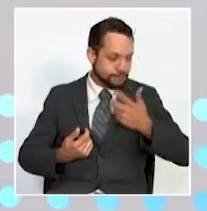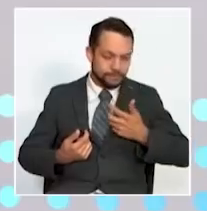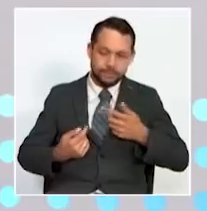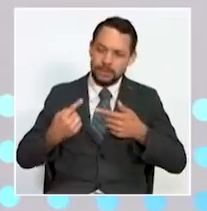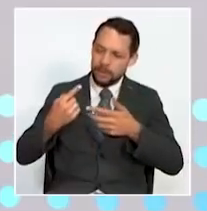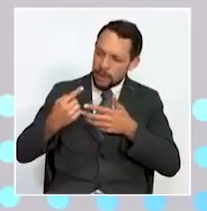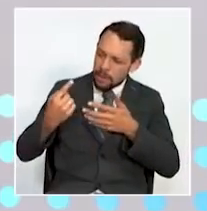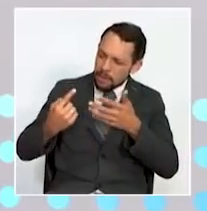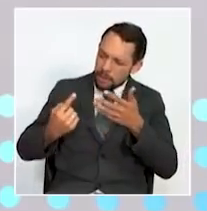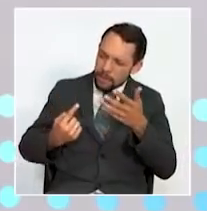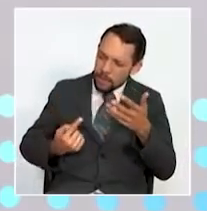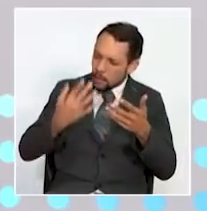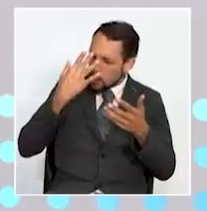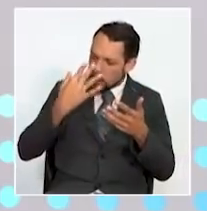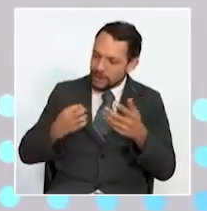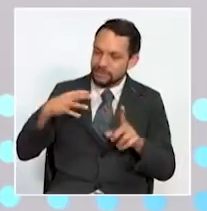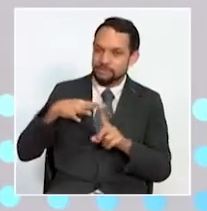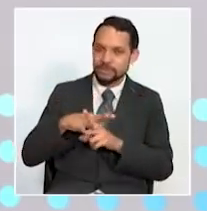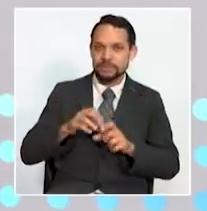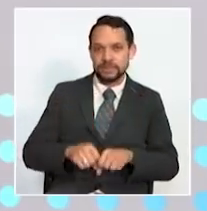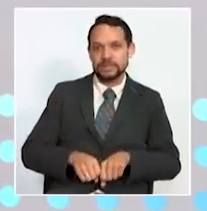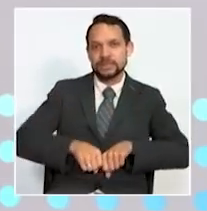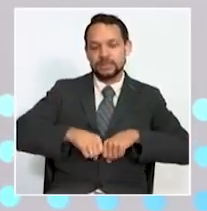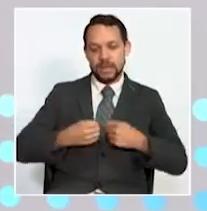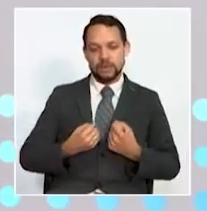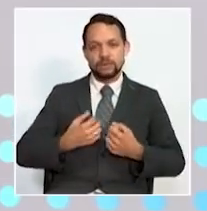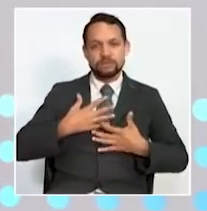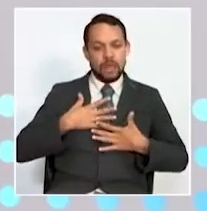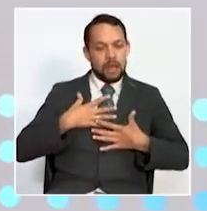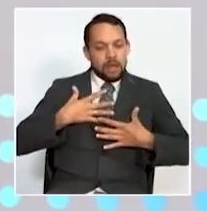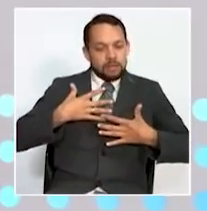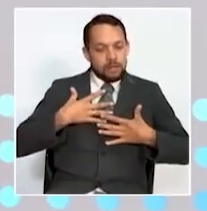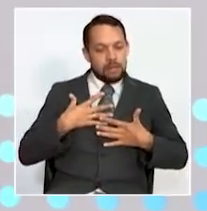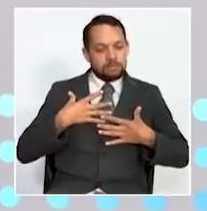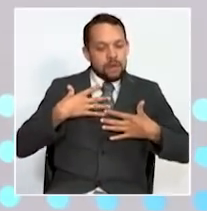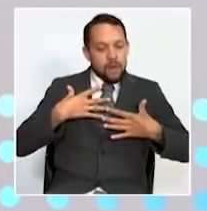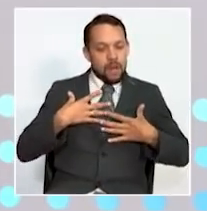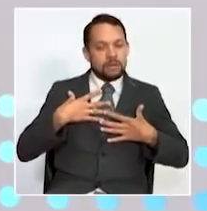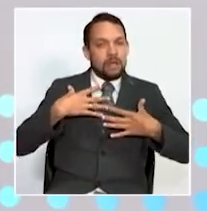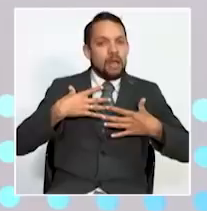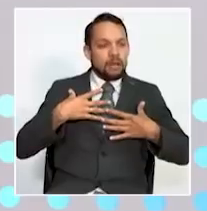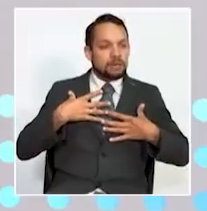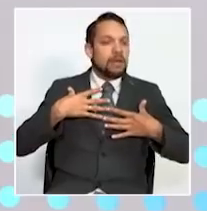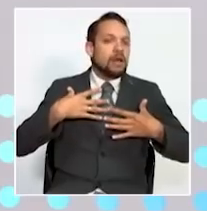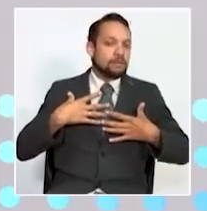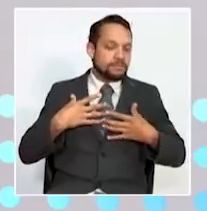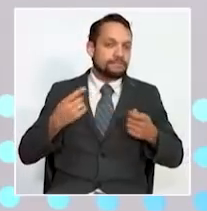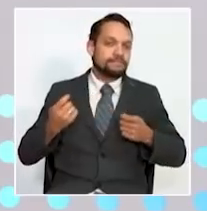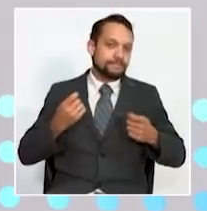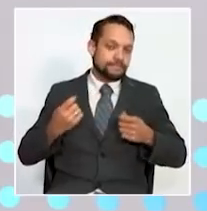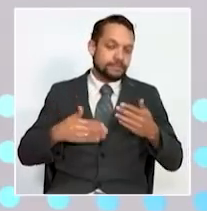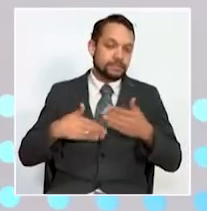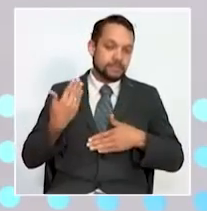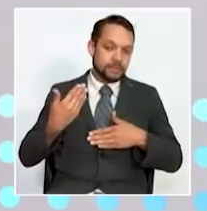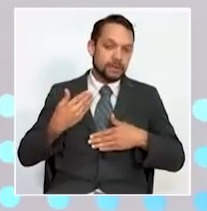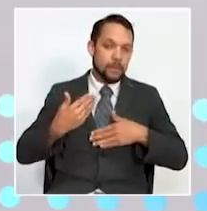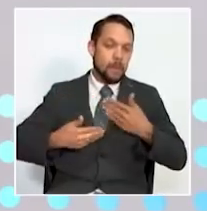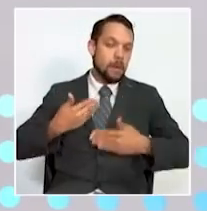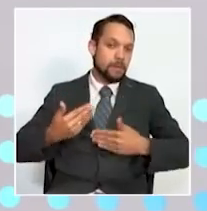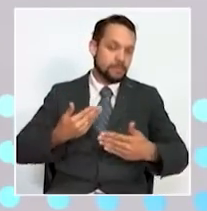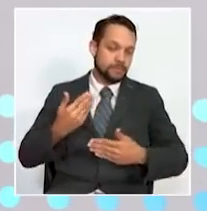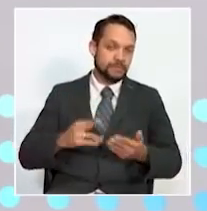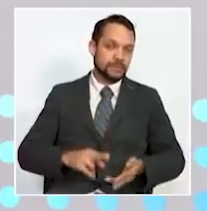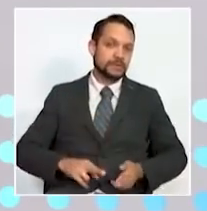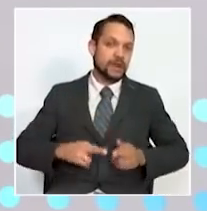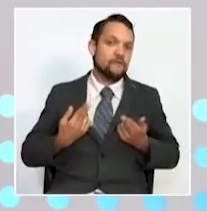grado de daño puede tener el pulmón. Y de esta forma podemos también mirar cómo sería el grado de empezar a rehabilitar el pulmón.